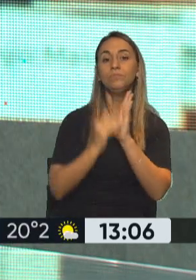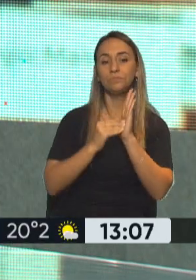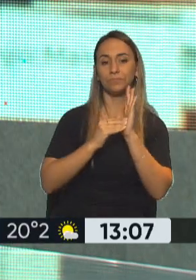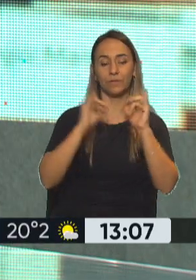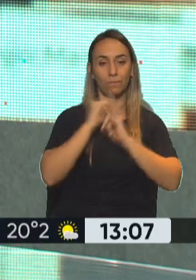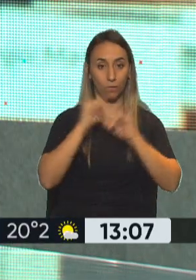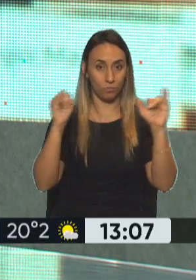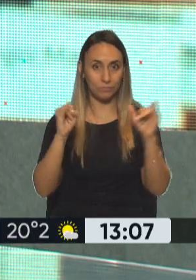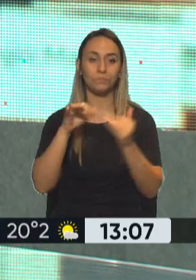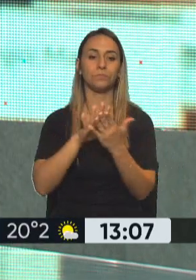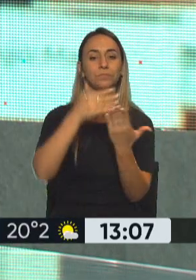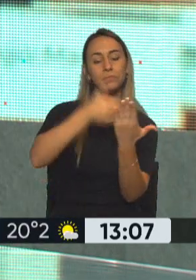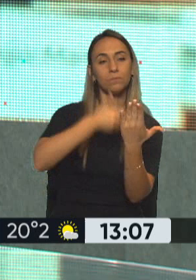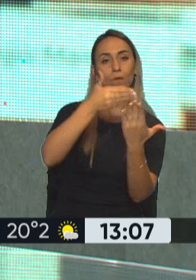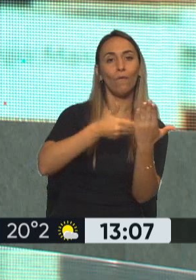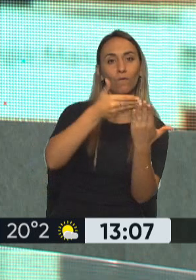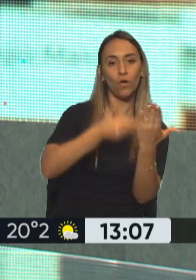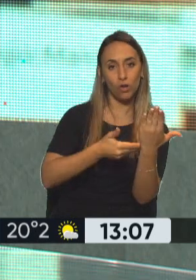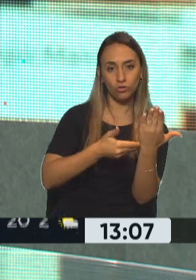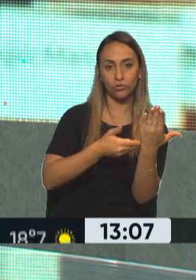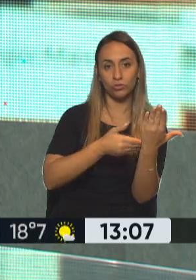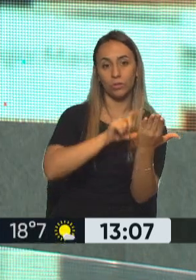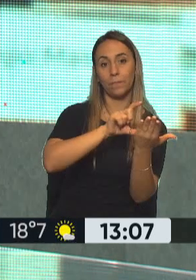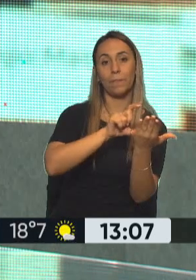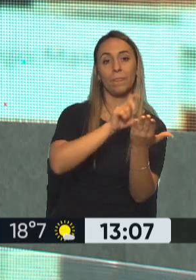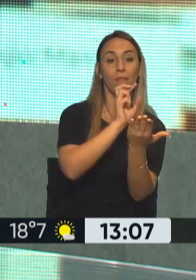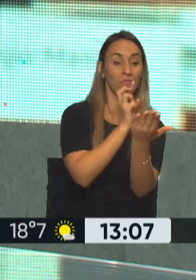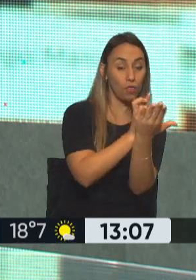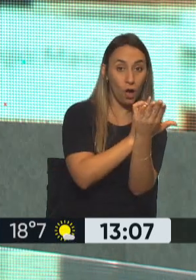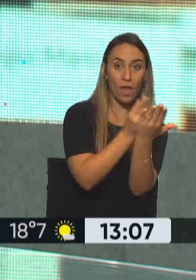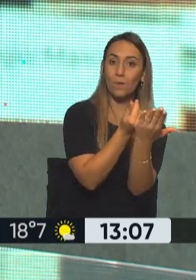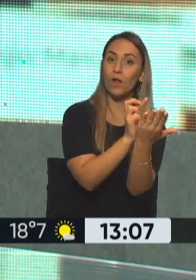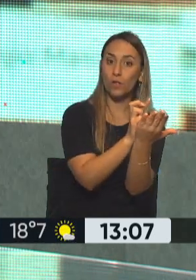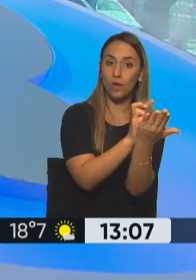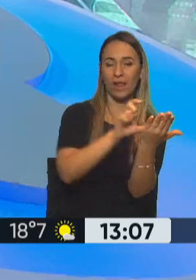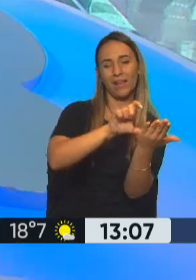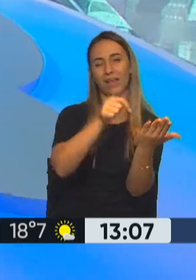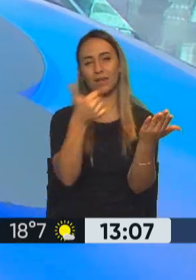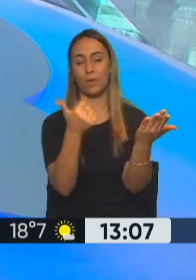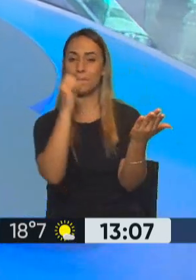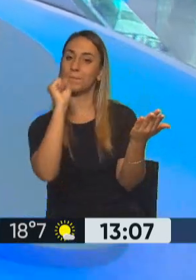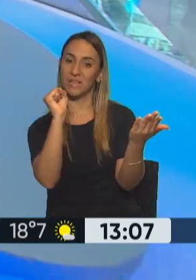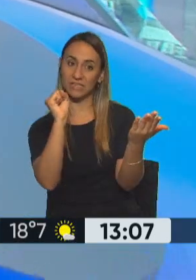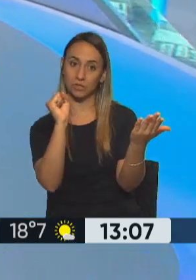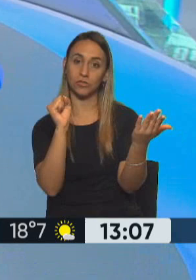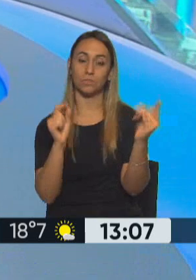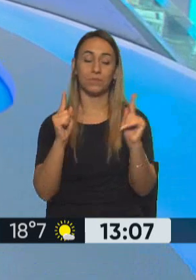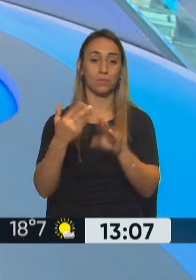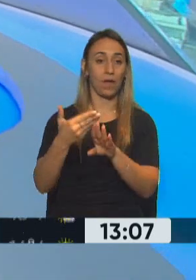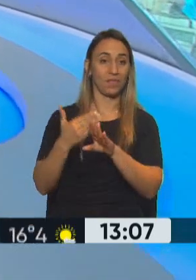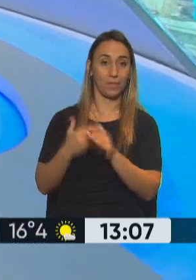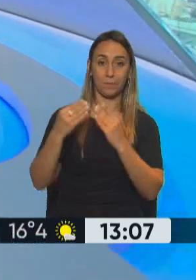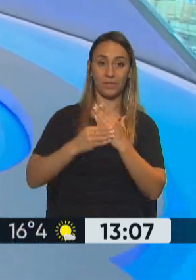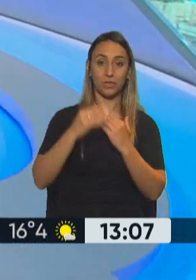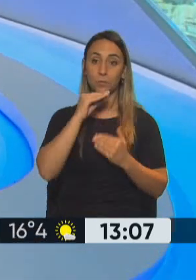bonos dolarizados que fueron pasados a pesos y que pertenecían al sector público. Medida que había sido anunciada por el ministro Massa. Rulo